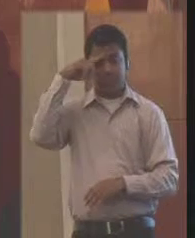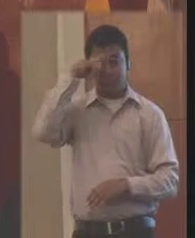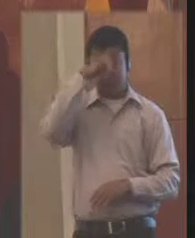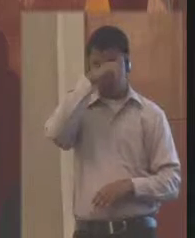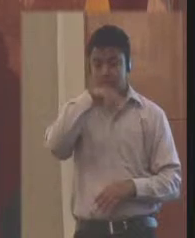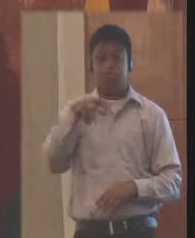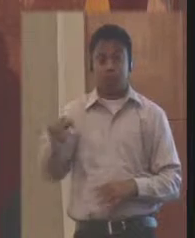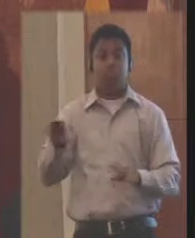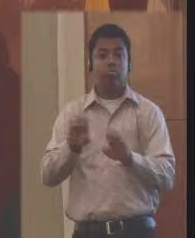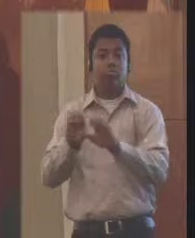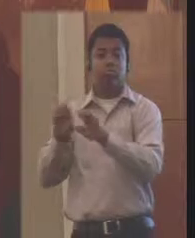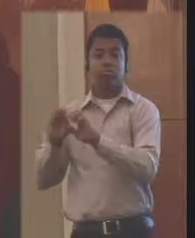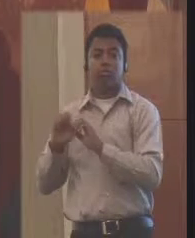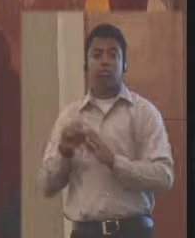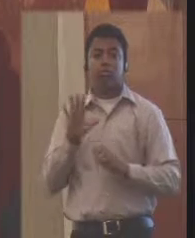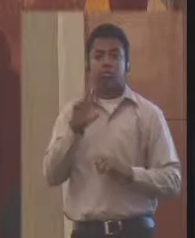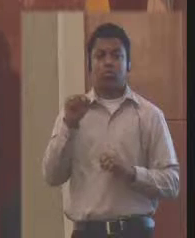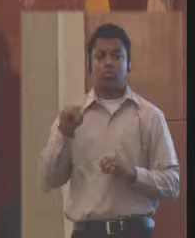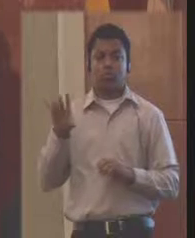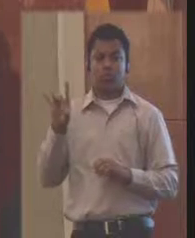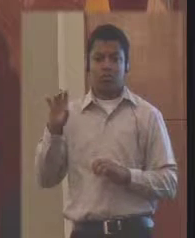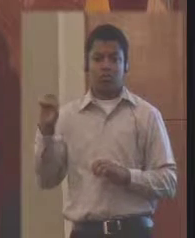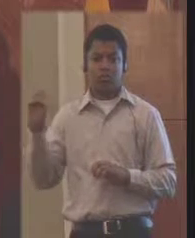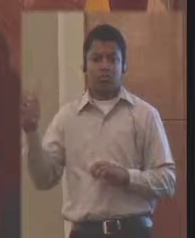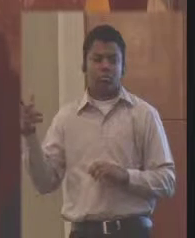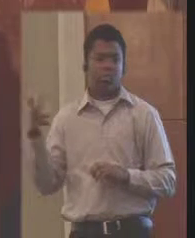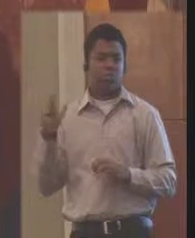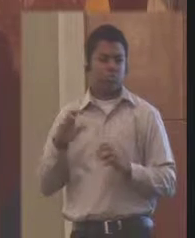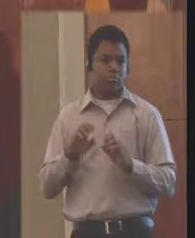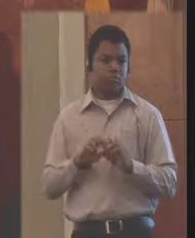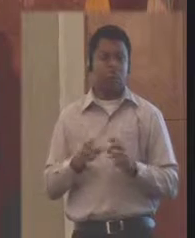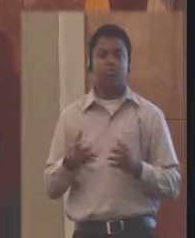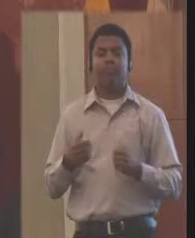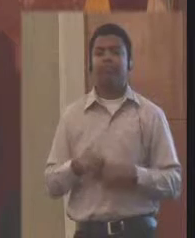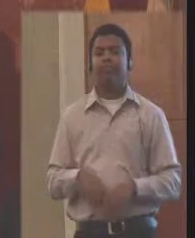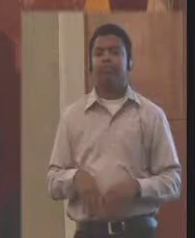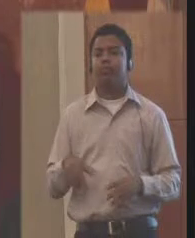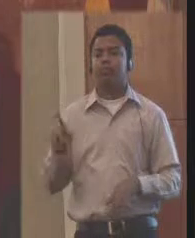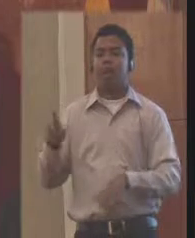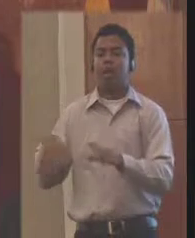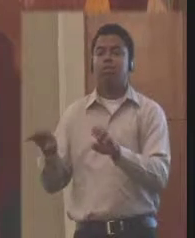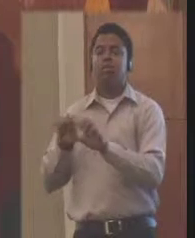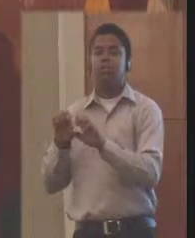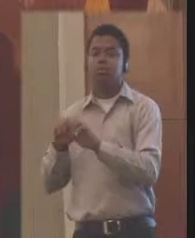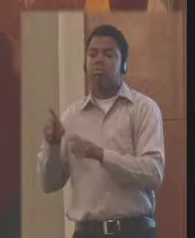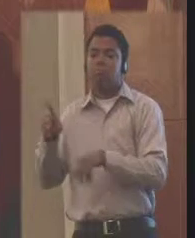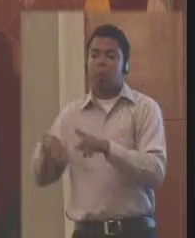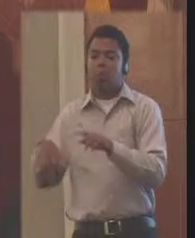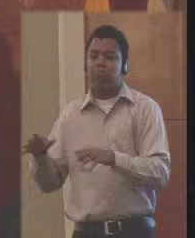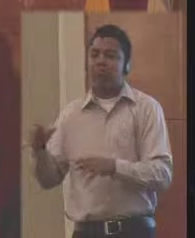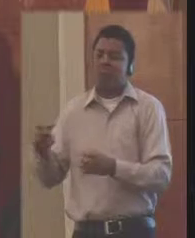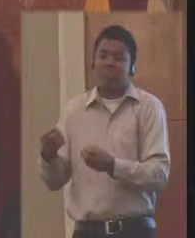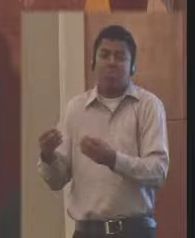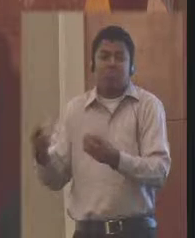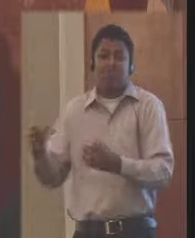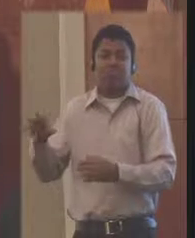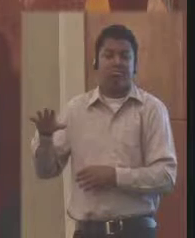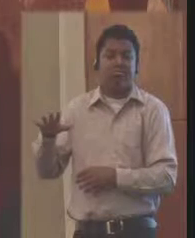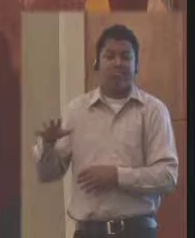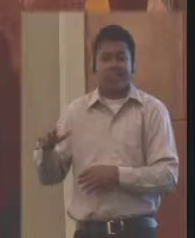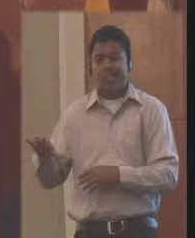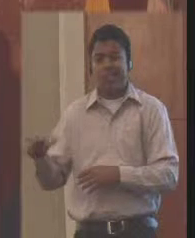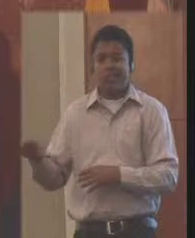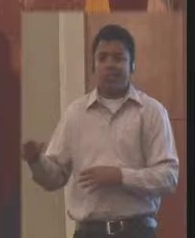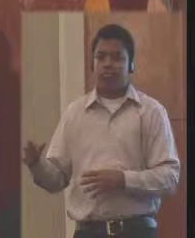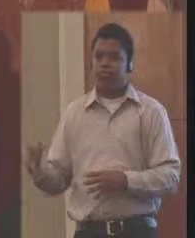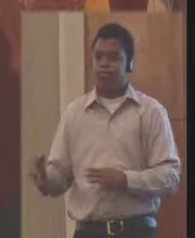55.700 compañías, 85% de las cuales son compañías de pequeñas y medianas.